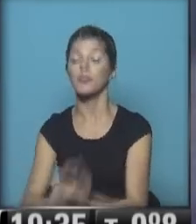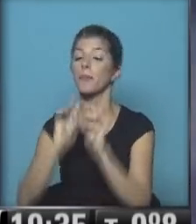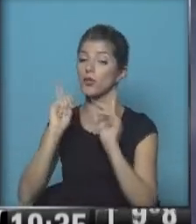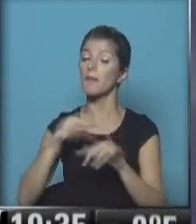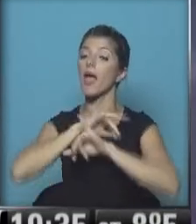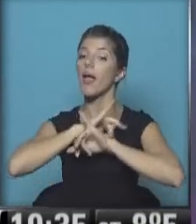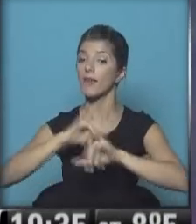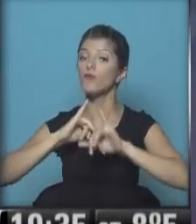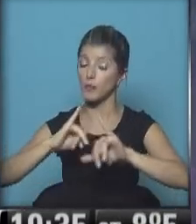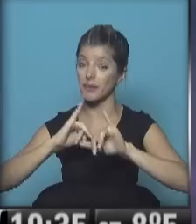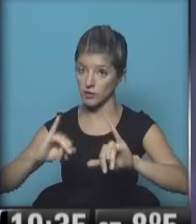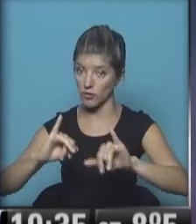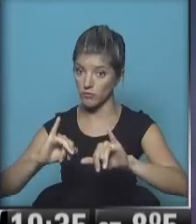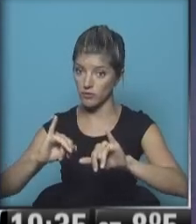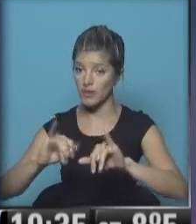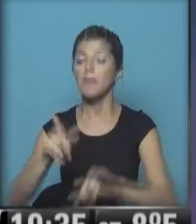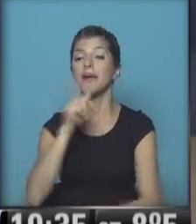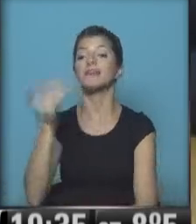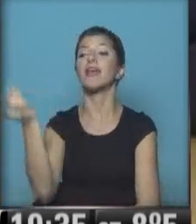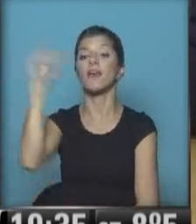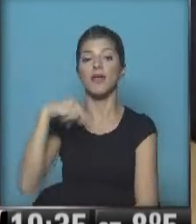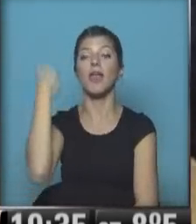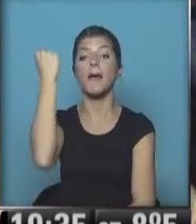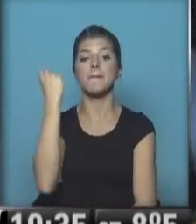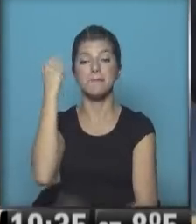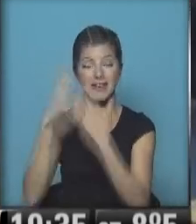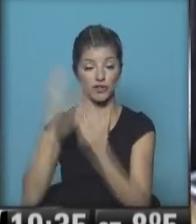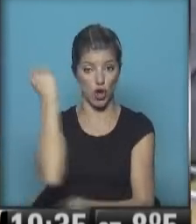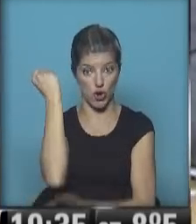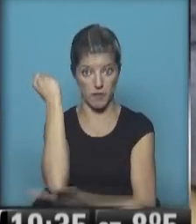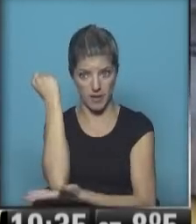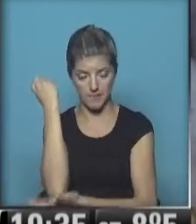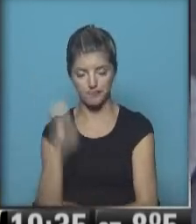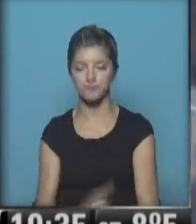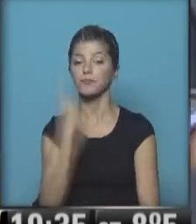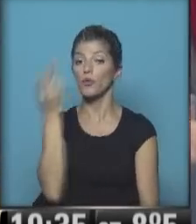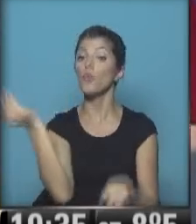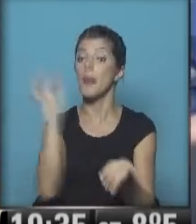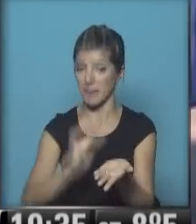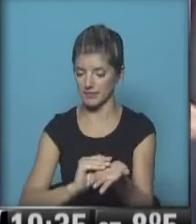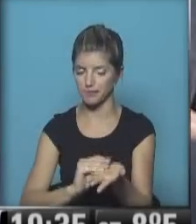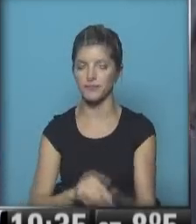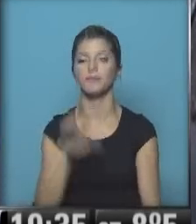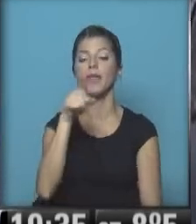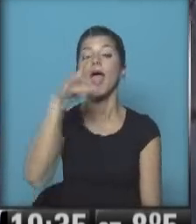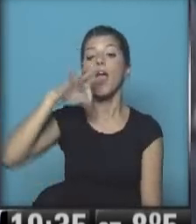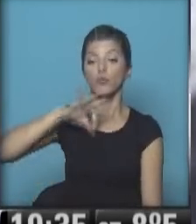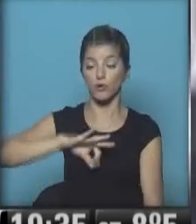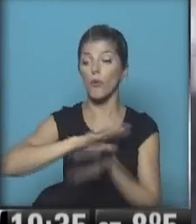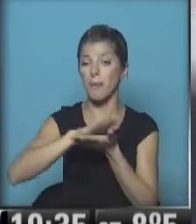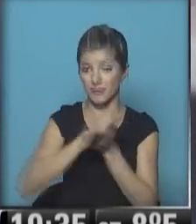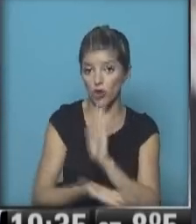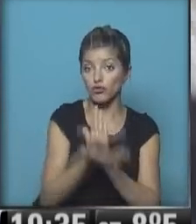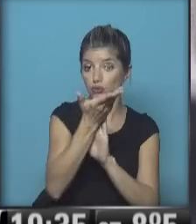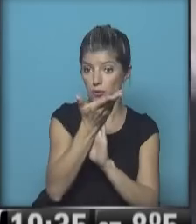entonces que estaría viniendo el ministro de Economía, Axel Kicillof. Y una placa más, directamente, el aumento del salario mínimo vital y móvil, ¿a